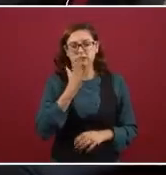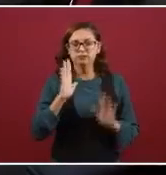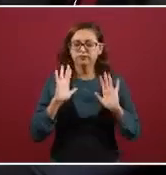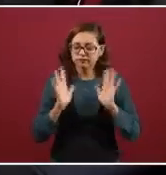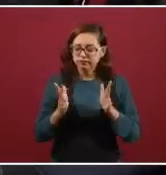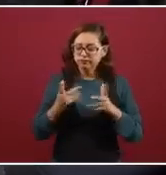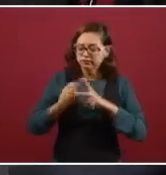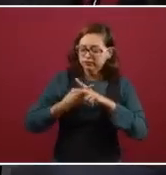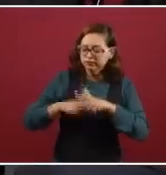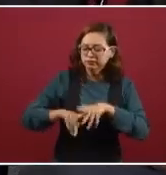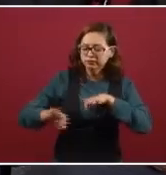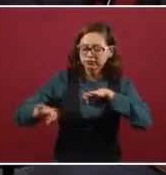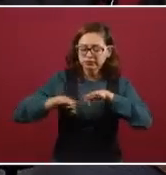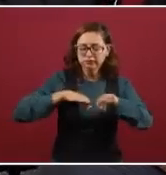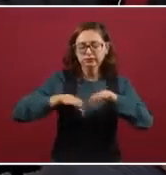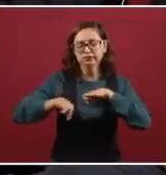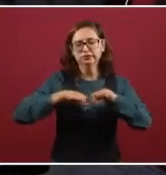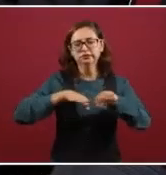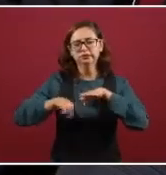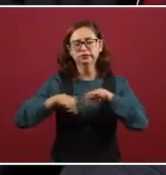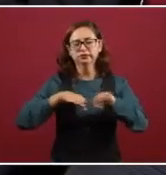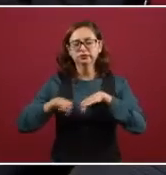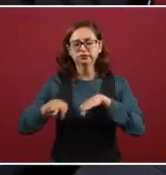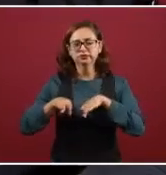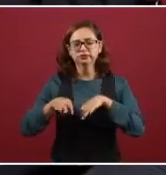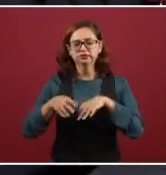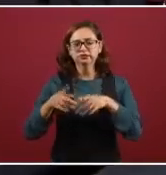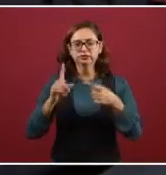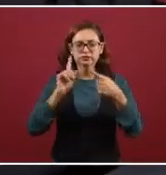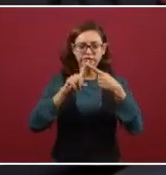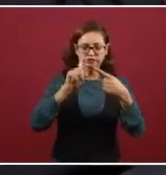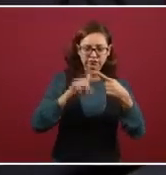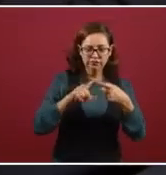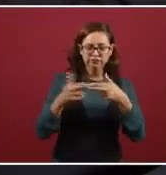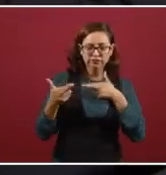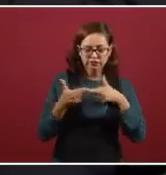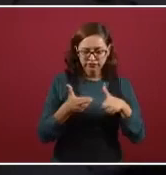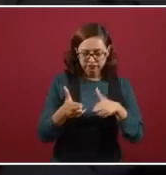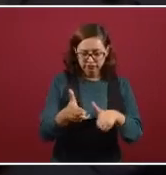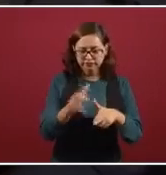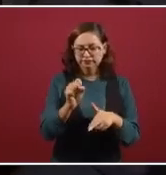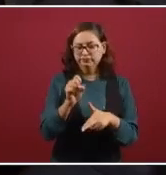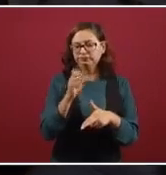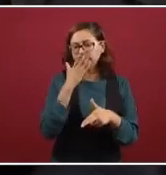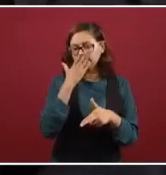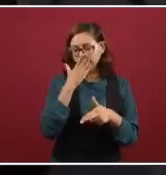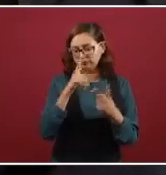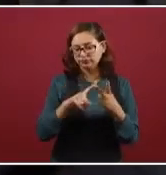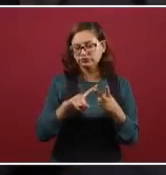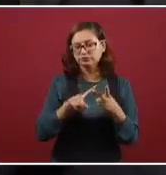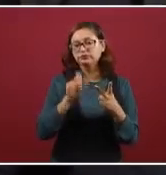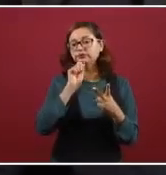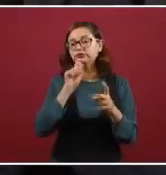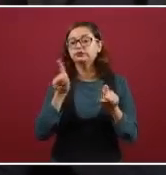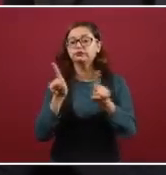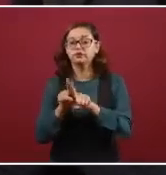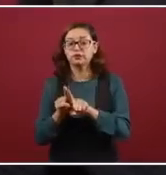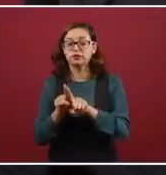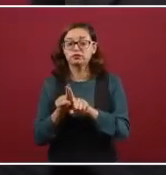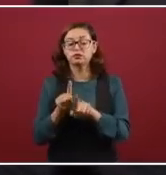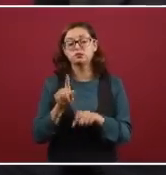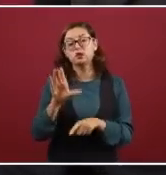trabajando tanto lo que tiene que ver con lo del río Sonora como con lo de